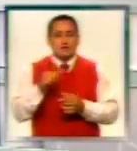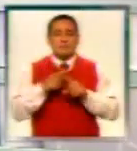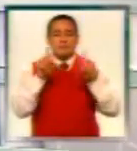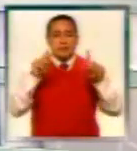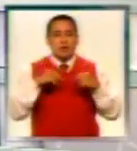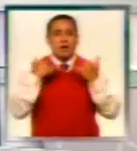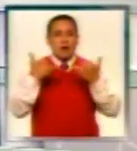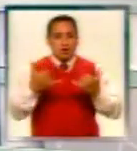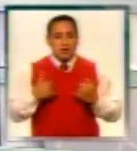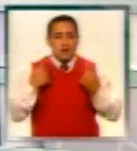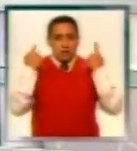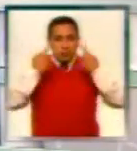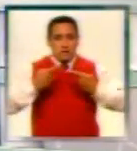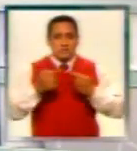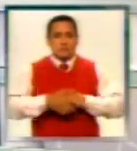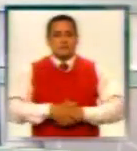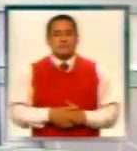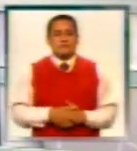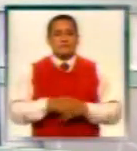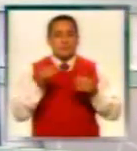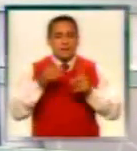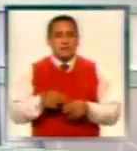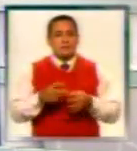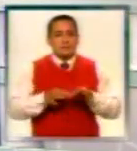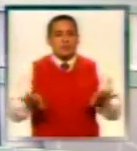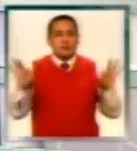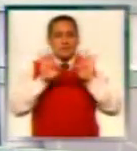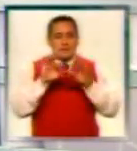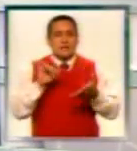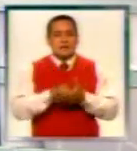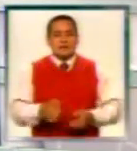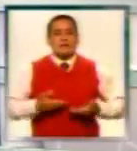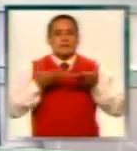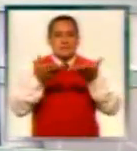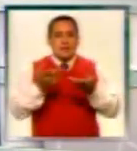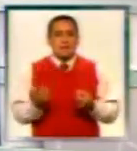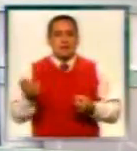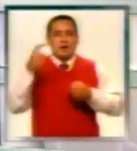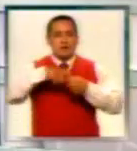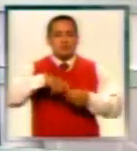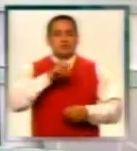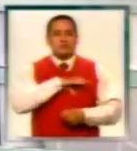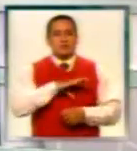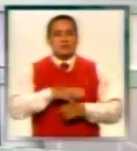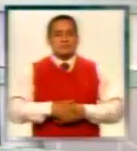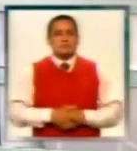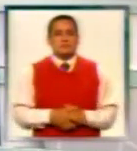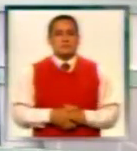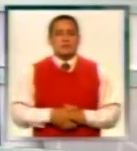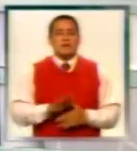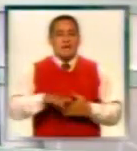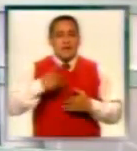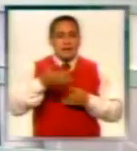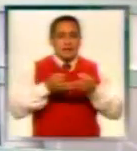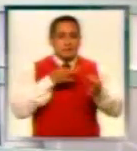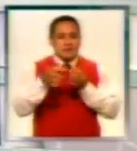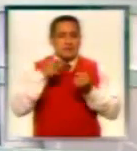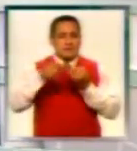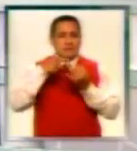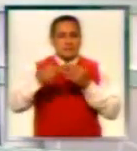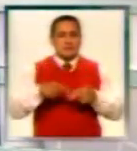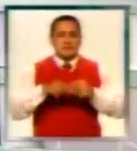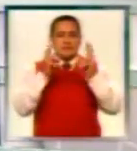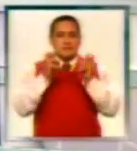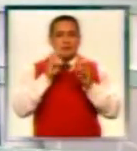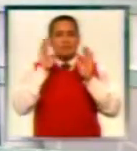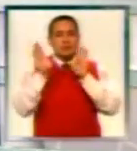es patriótico y nacionalista y que apuesta por la inclusión social. Hay que resaltar varios temas,